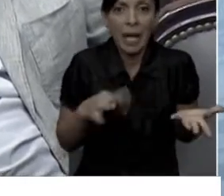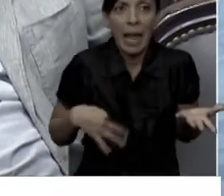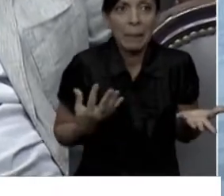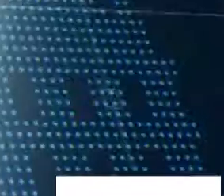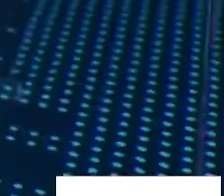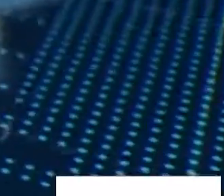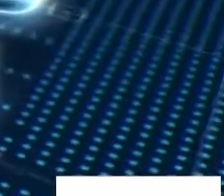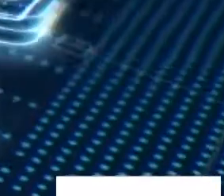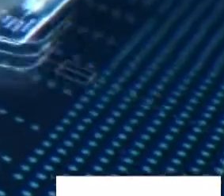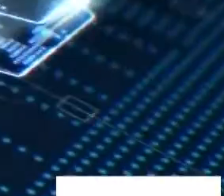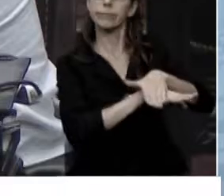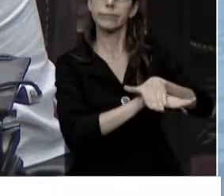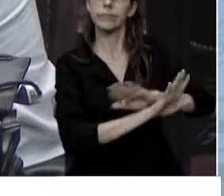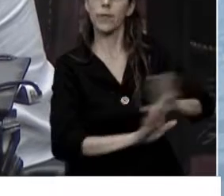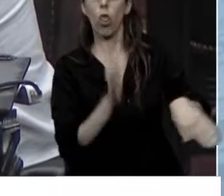misma.